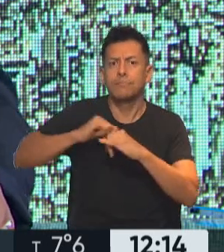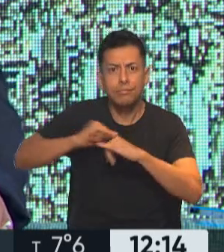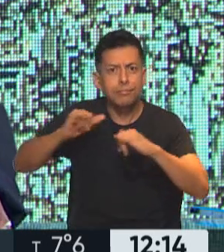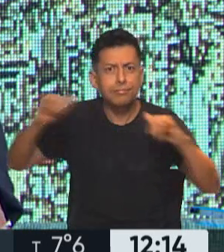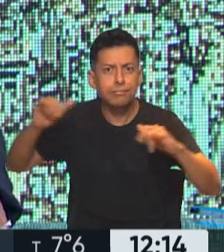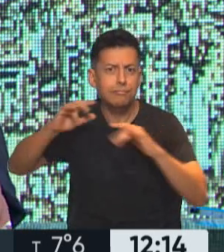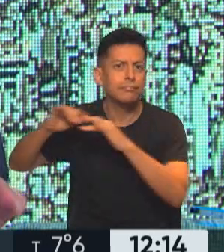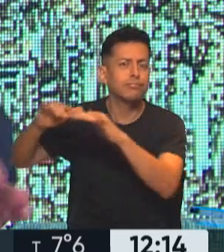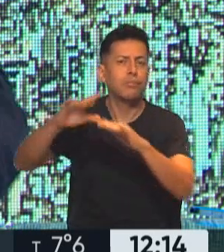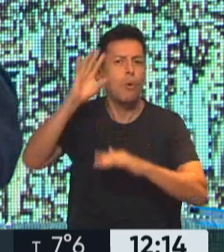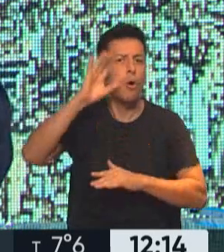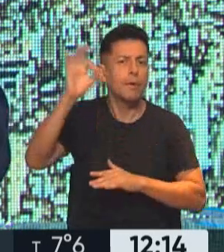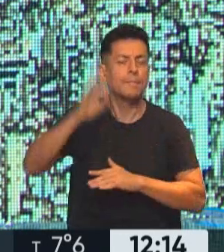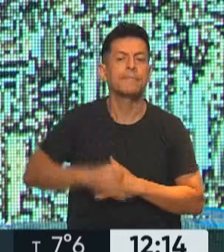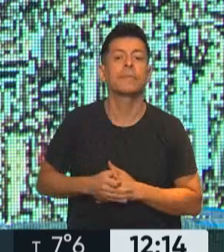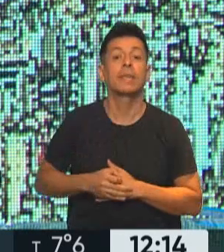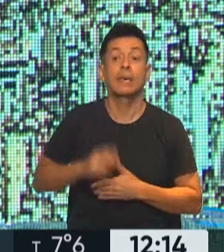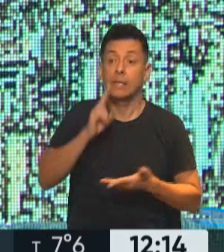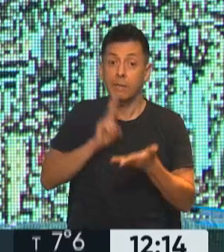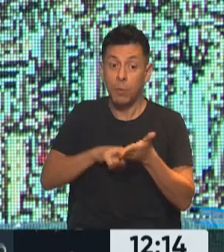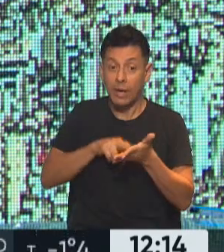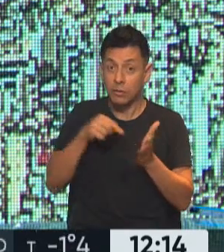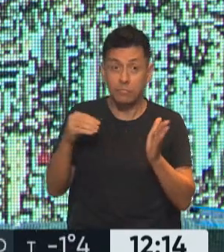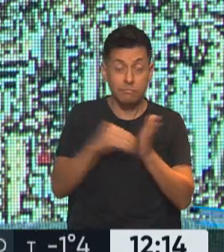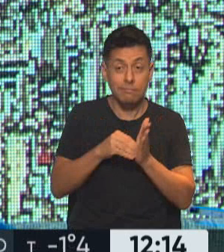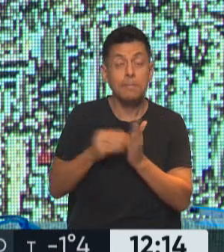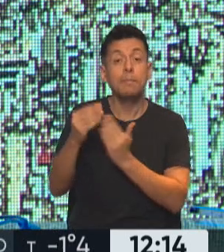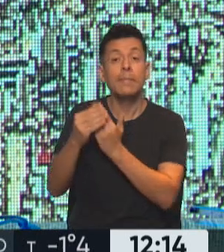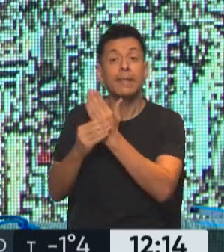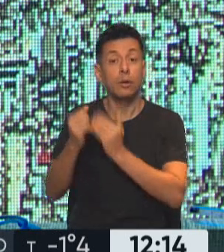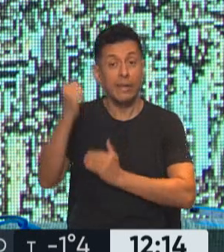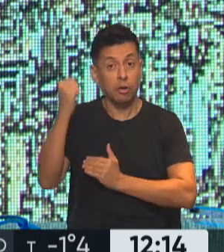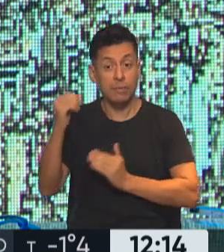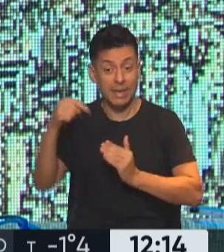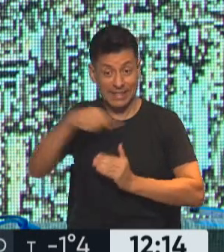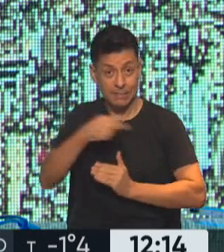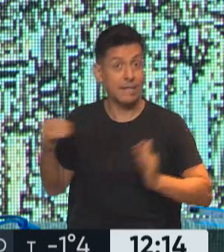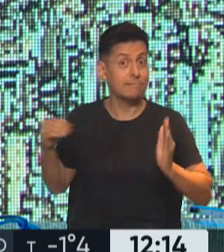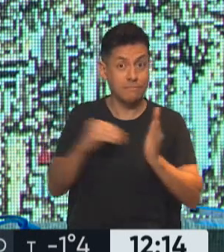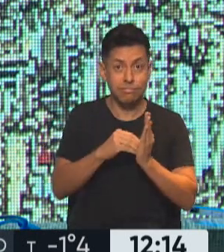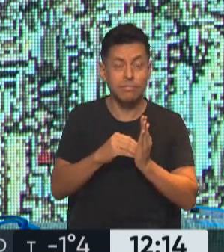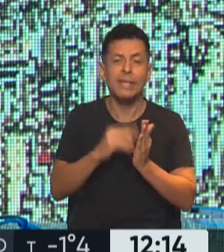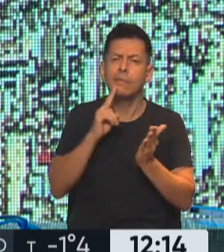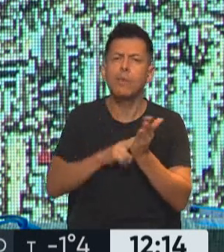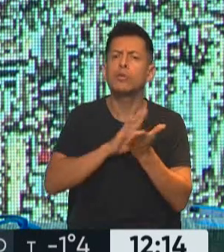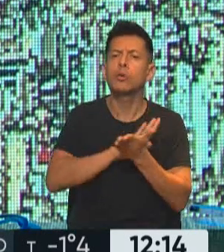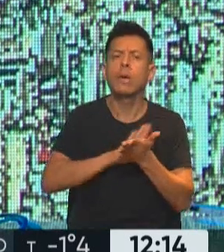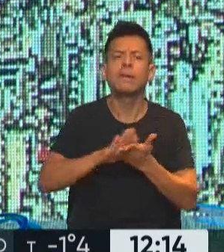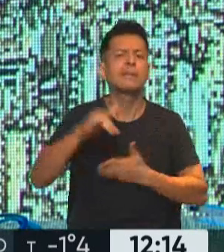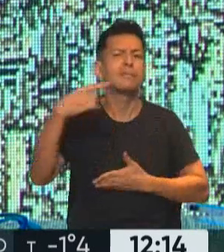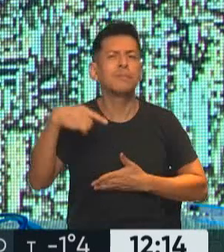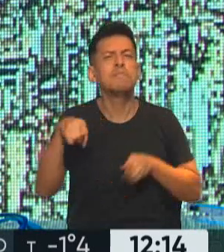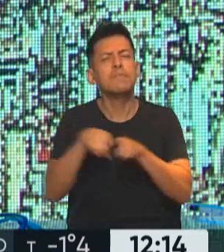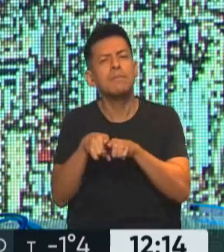pronunciamientos. Recordemos que el impuesto, tal como quedó definido por el ministro Martín Guzmán esta semana, es una especie de extensión del impuesto a